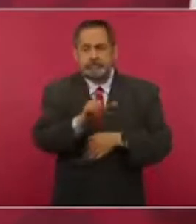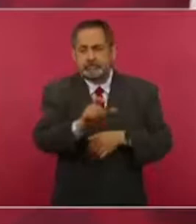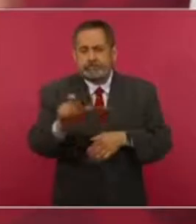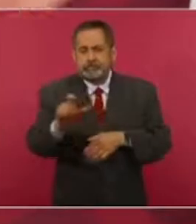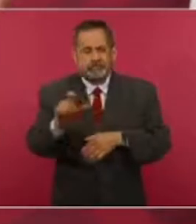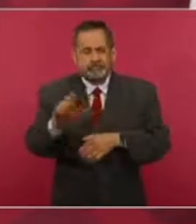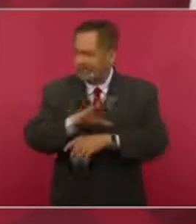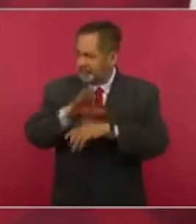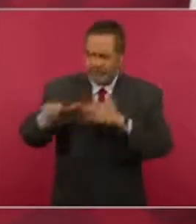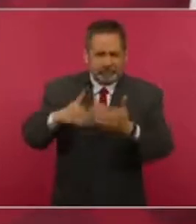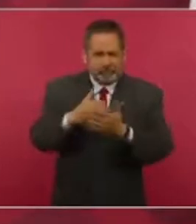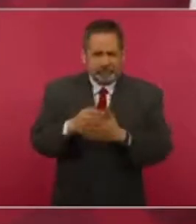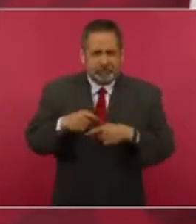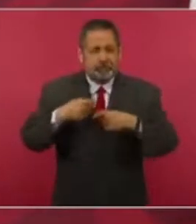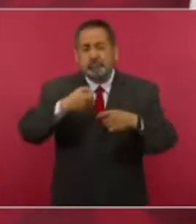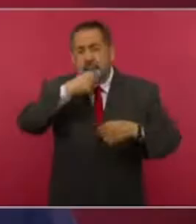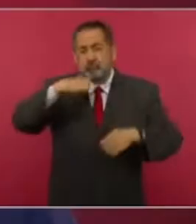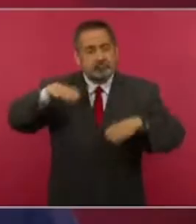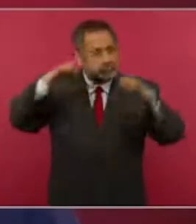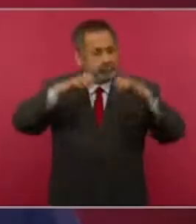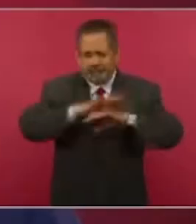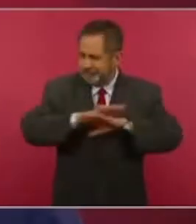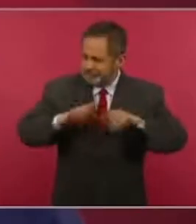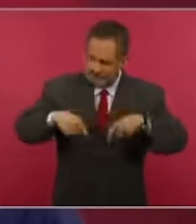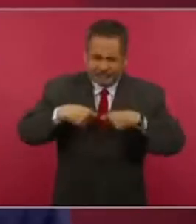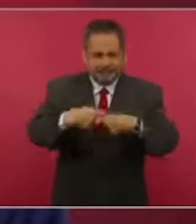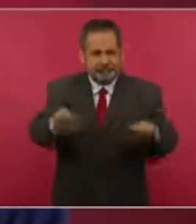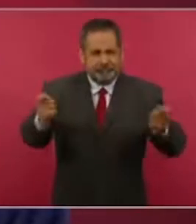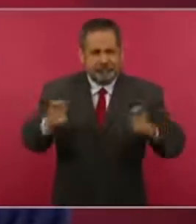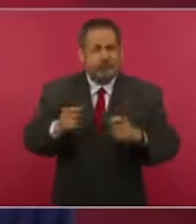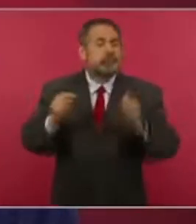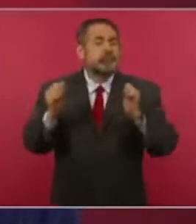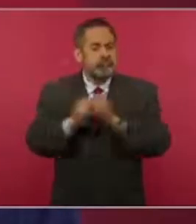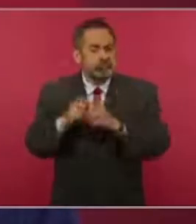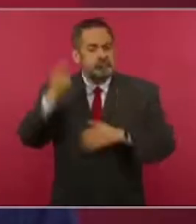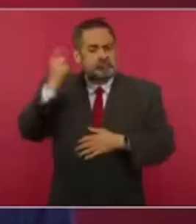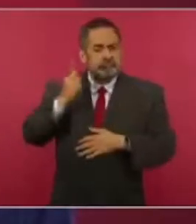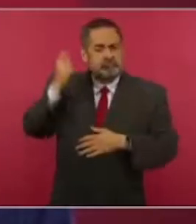10,500,000 todos los adultos mayores que reciben la pensión.